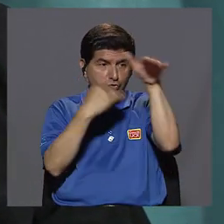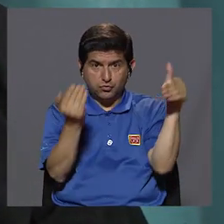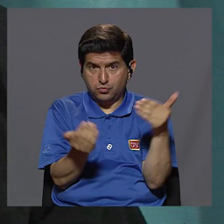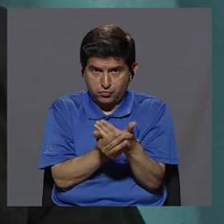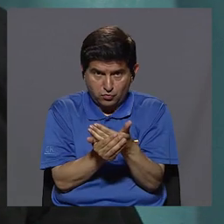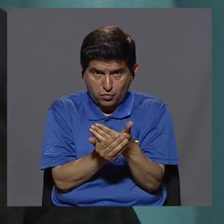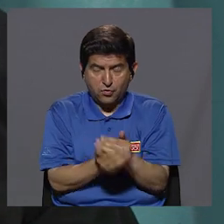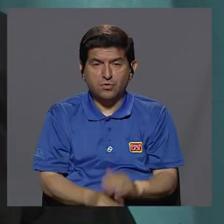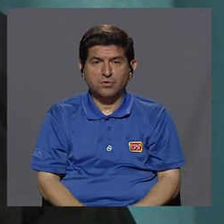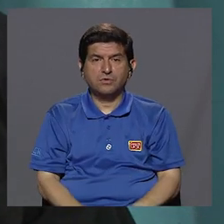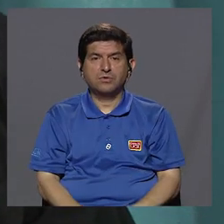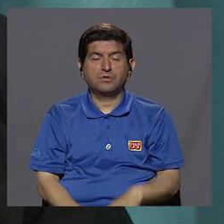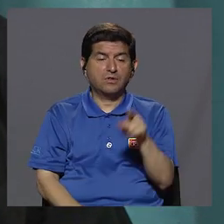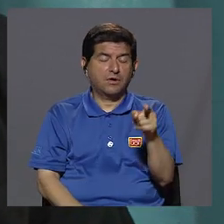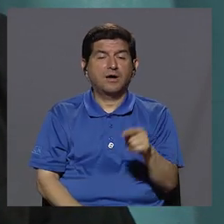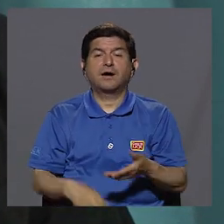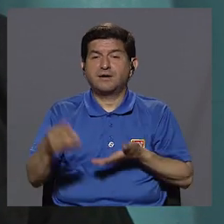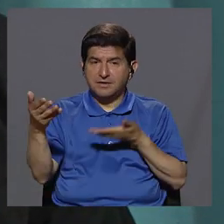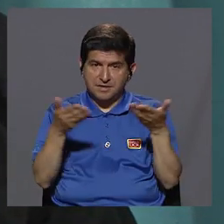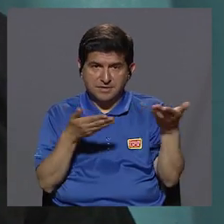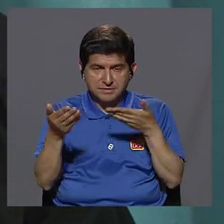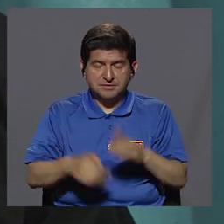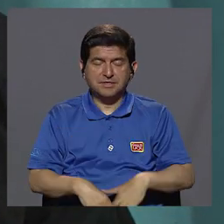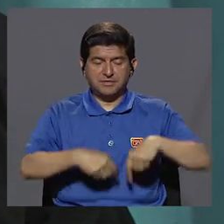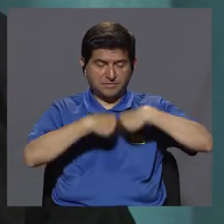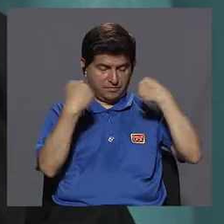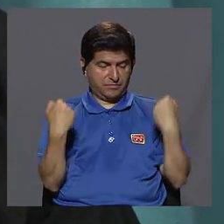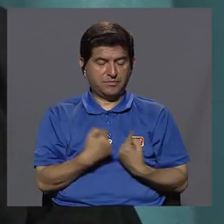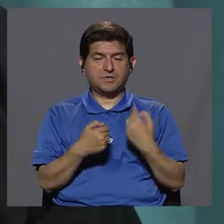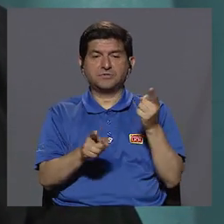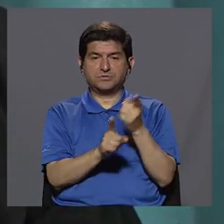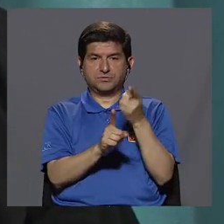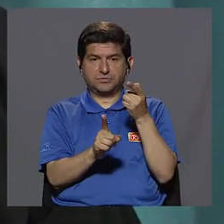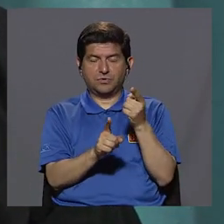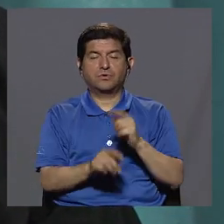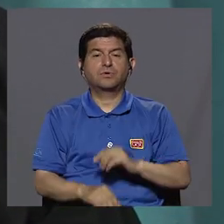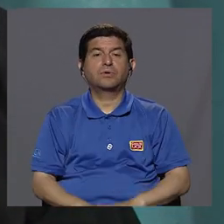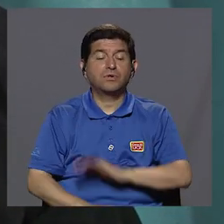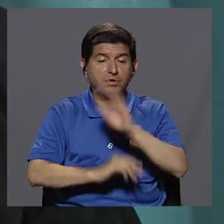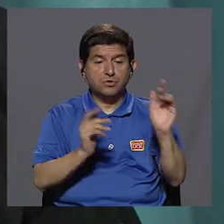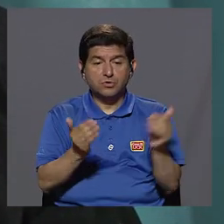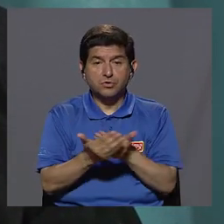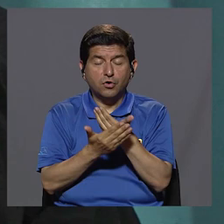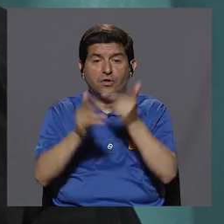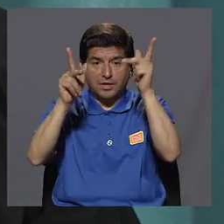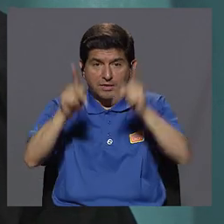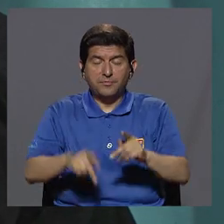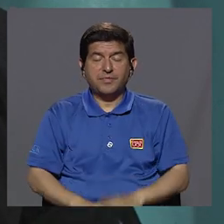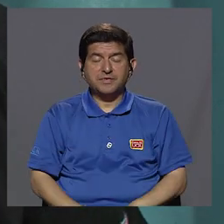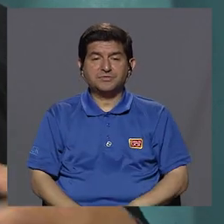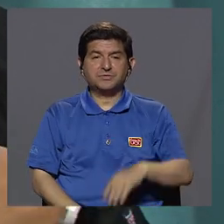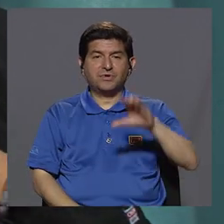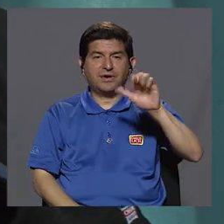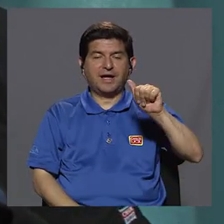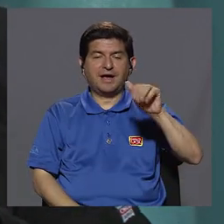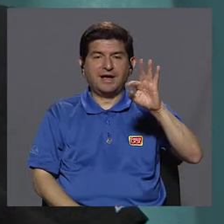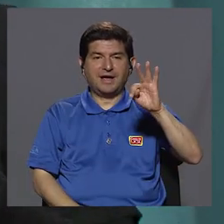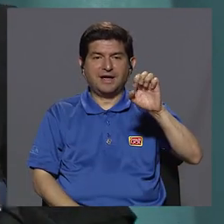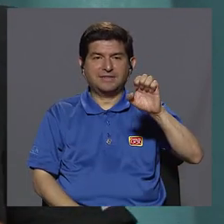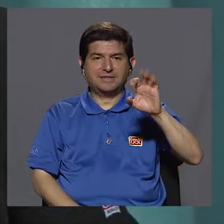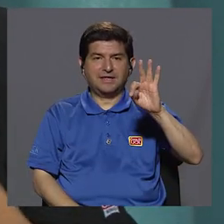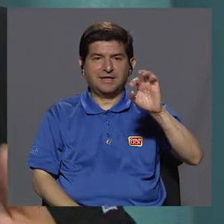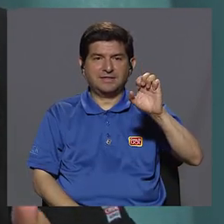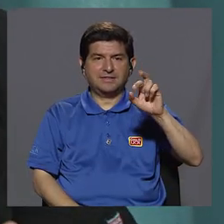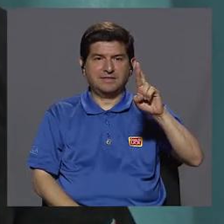lo que es lo que nos da el servicio de cardiología como tal de todos los pacientes que son sometidos a cateterismo y que se les abren las